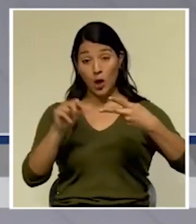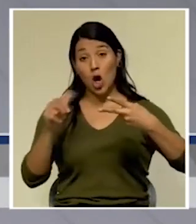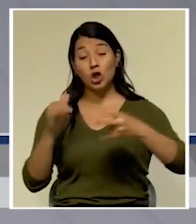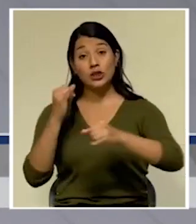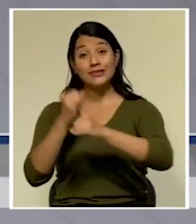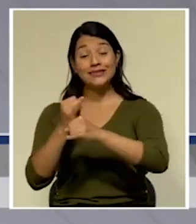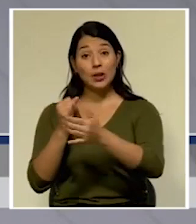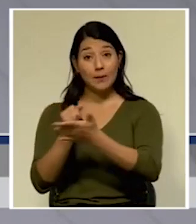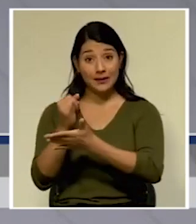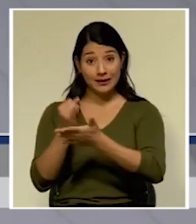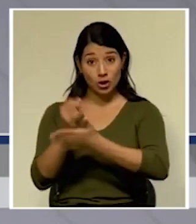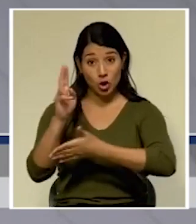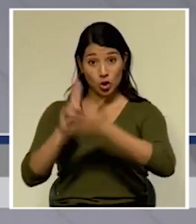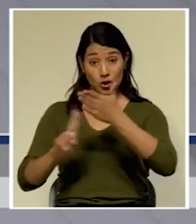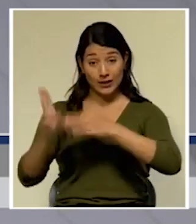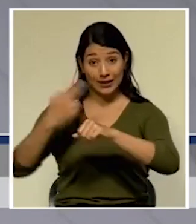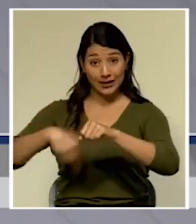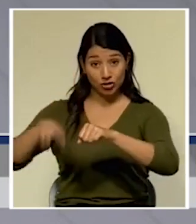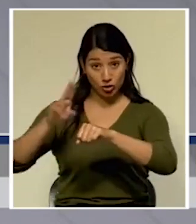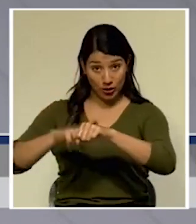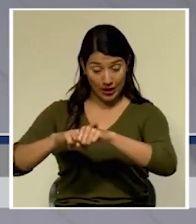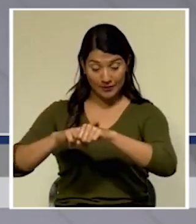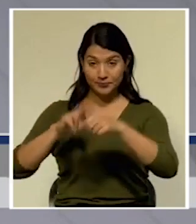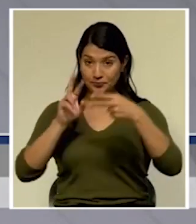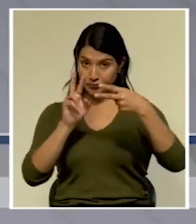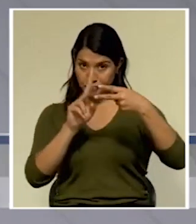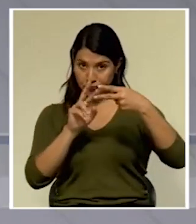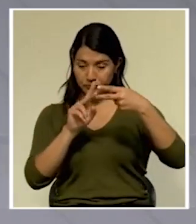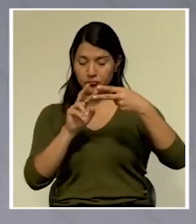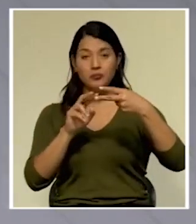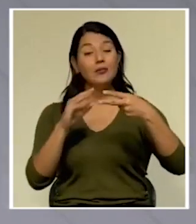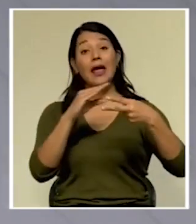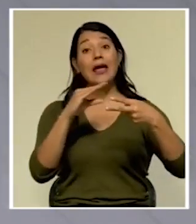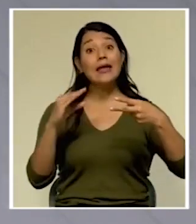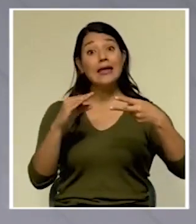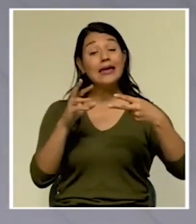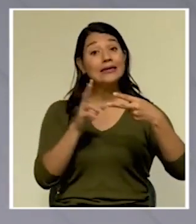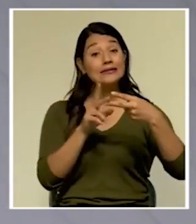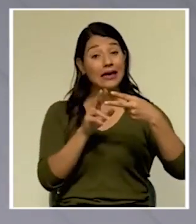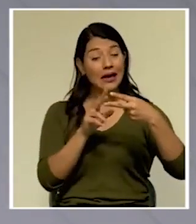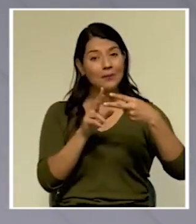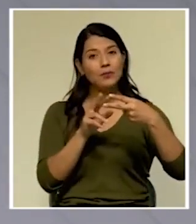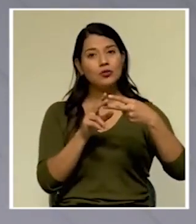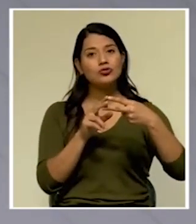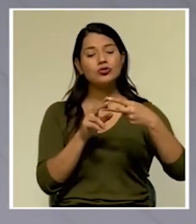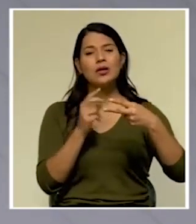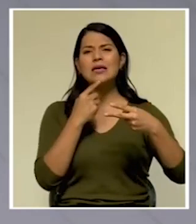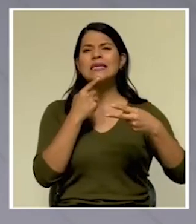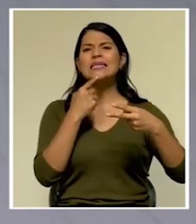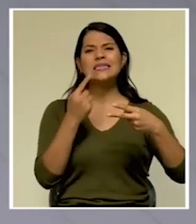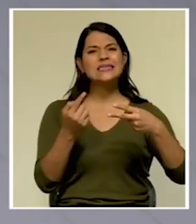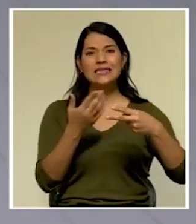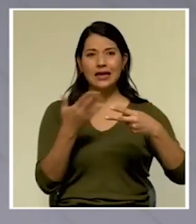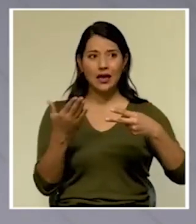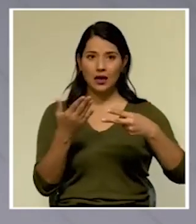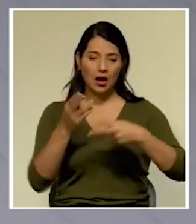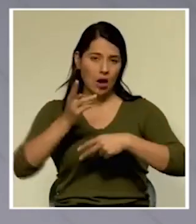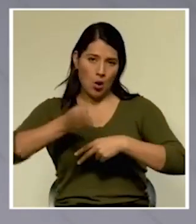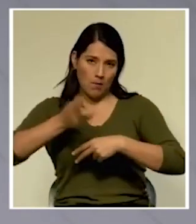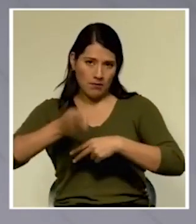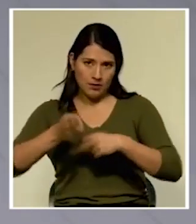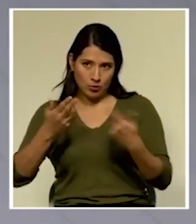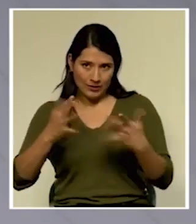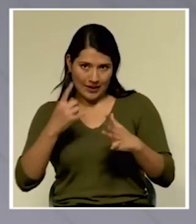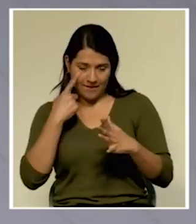Instituto de Investigación de la Universidad Nacional, IDESPO, y en ambos casos se confirma la tendencia que hemos observado ya